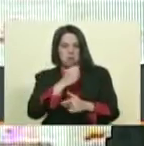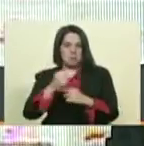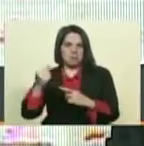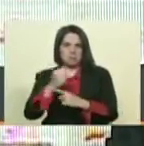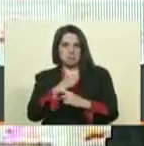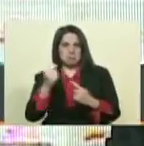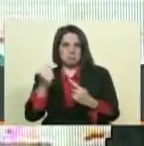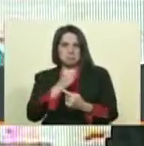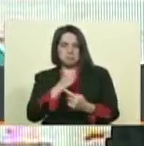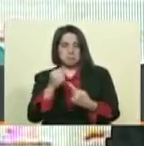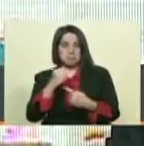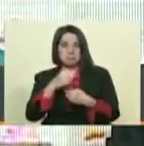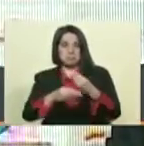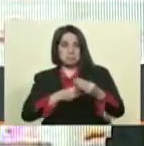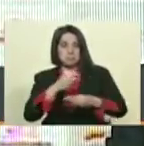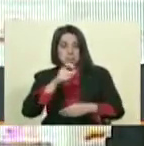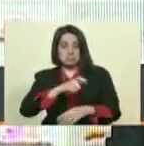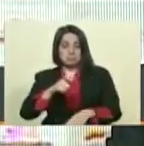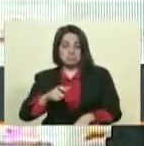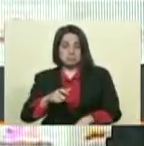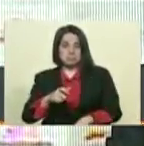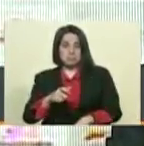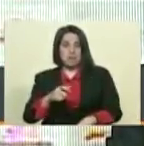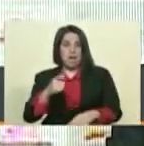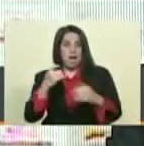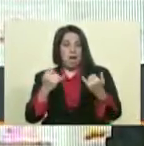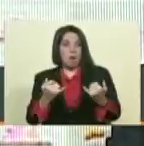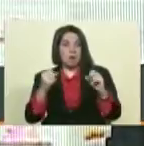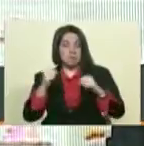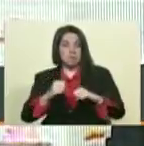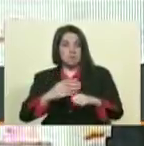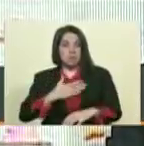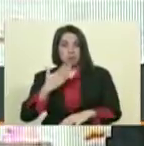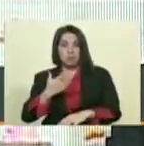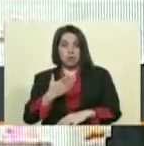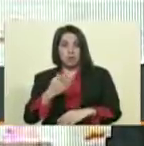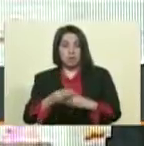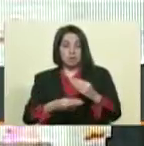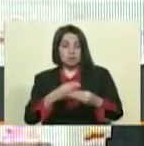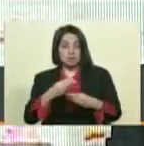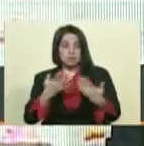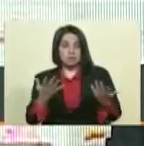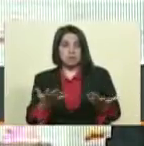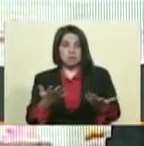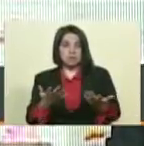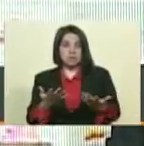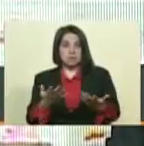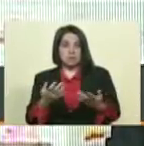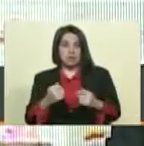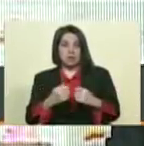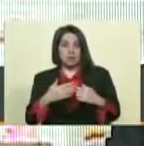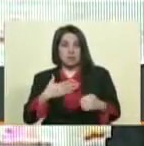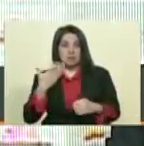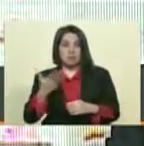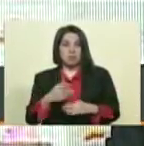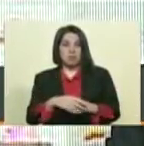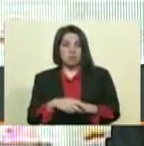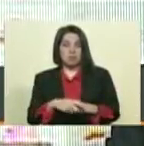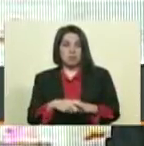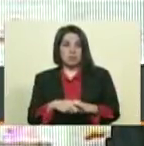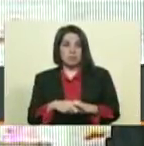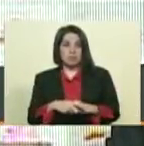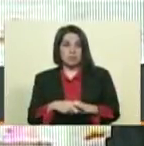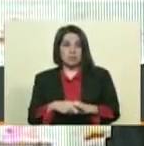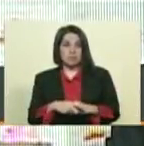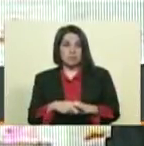y vayamos estableciendo un país de paz. Sí se puede. Digo yo, sí se puede Venezuela. Y es uno de